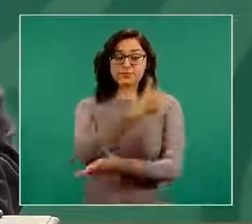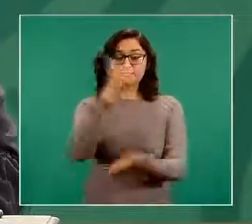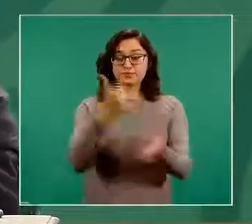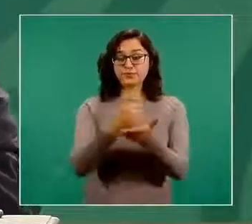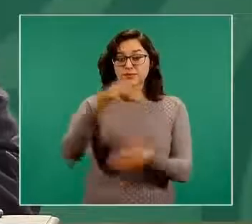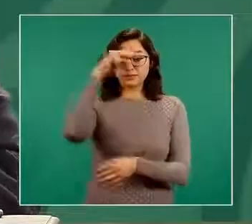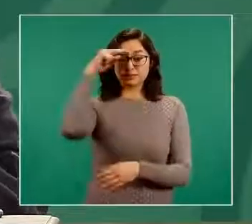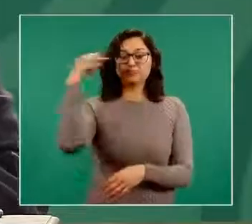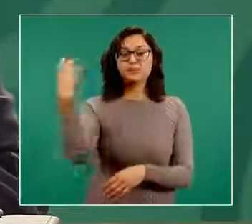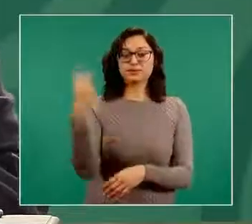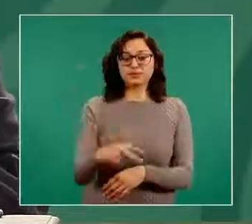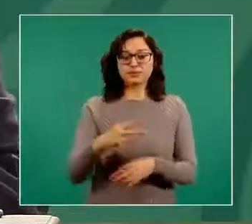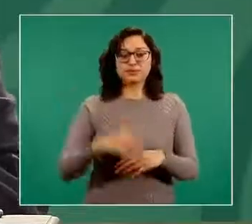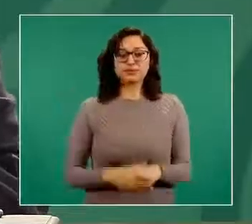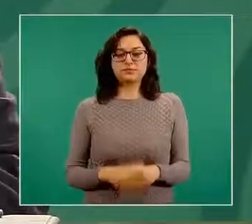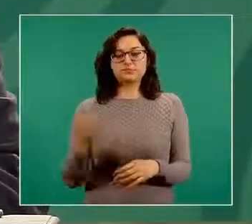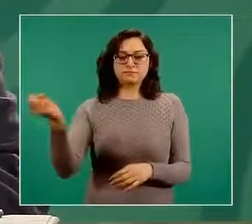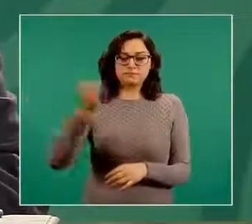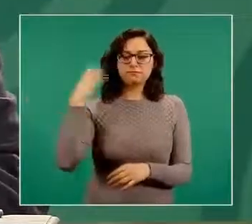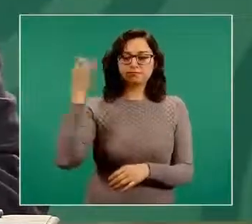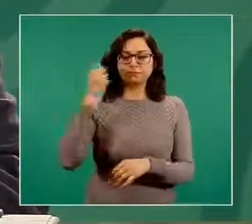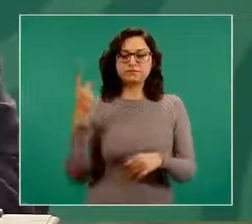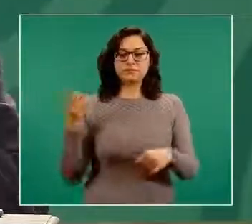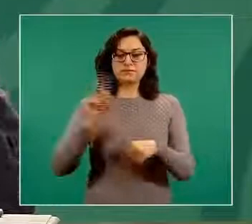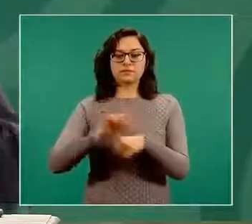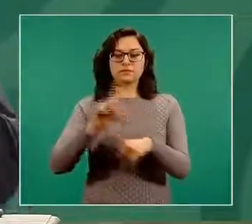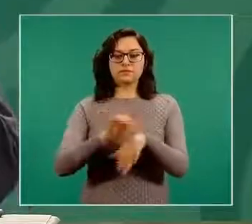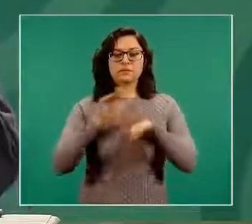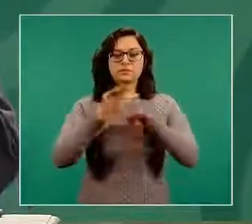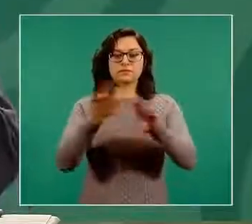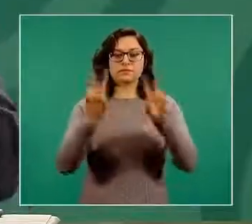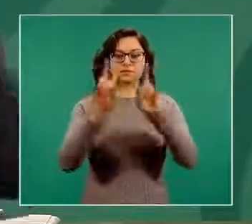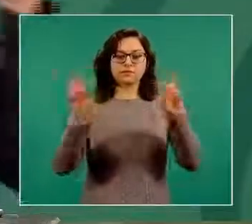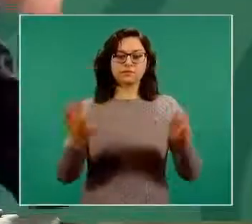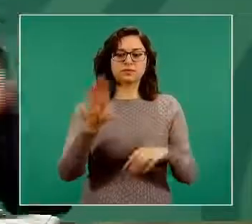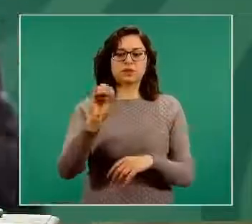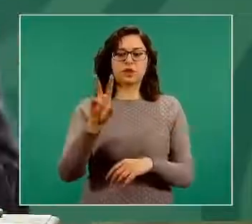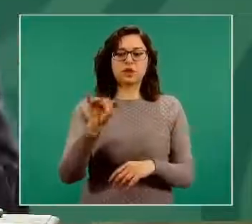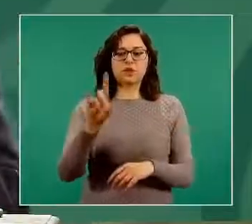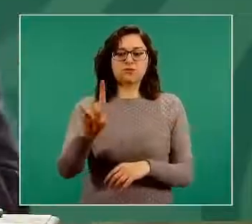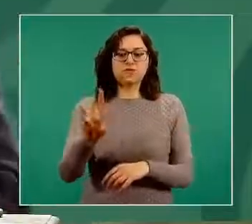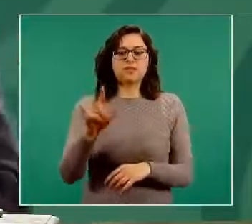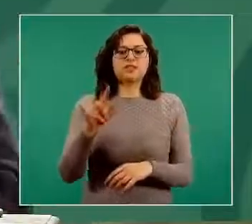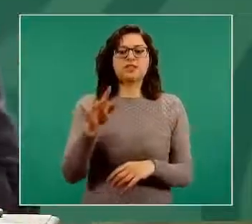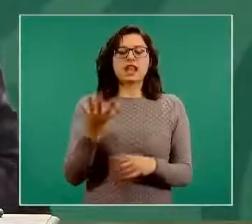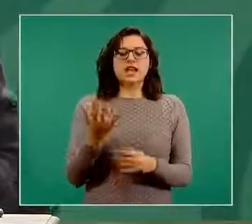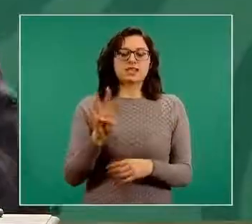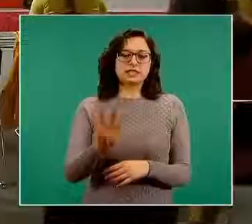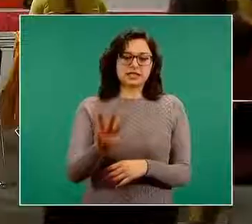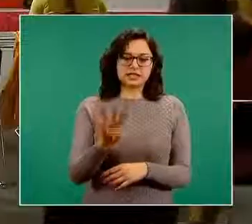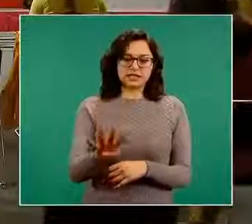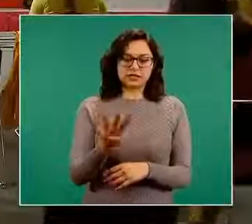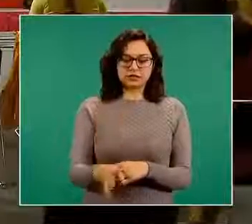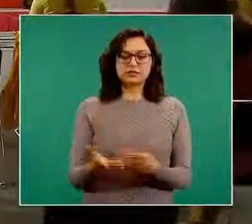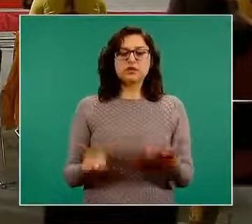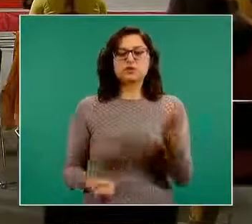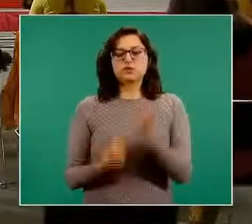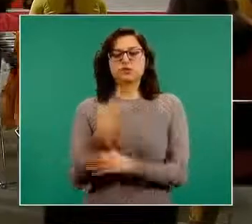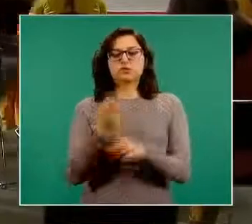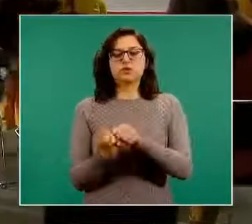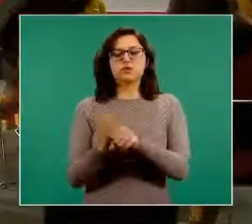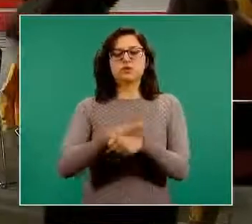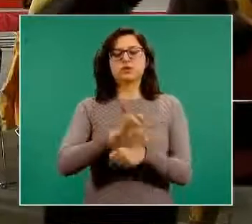y vamos a iniciar la conferencia de prensa diaria sobre COVID-19. COVID-19, la pandemia causada por el coronavirus